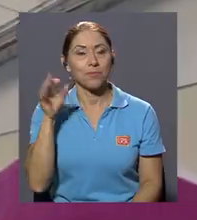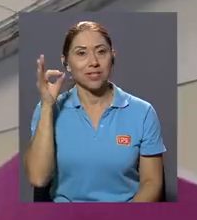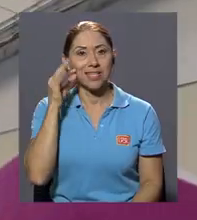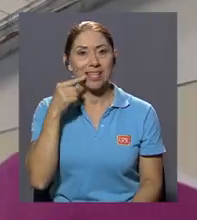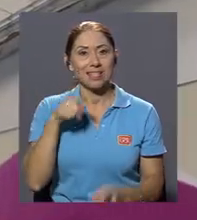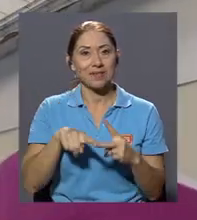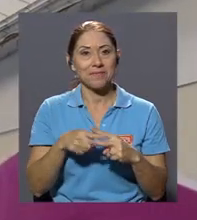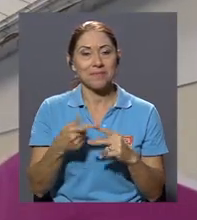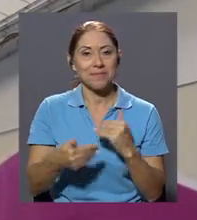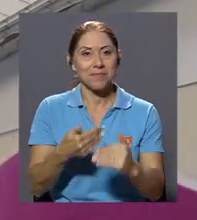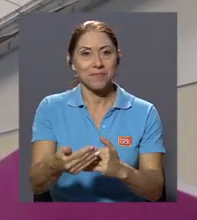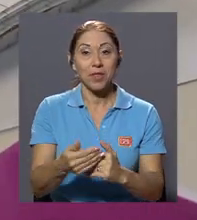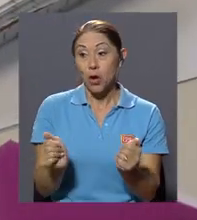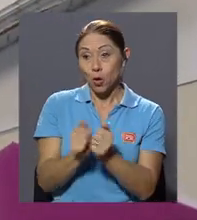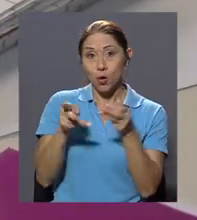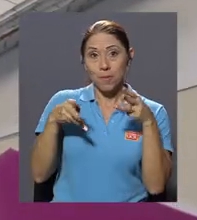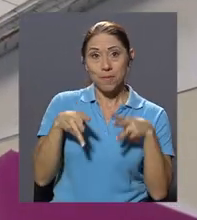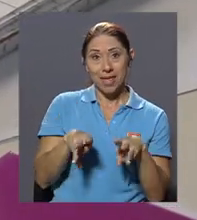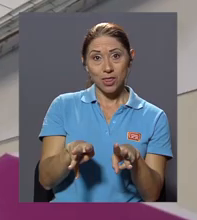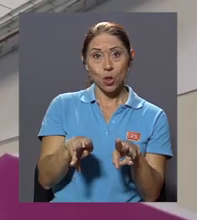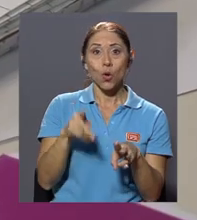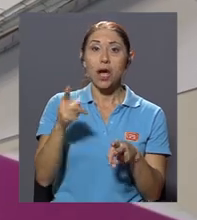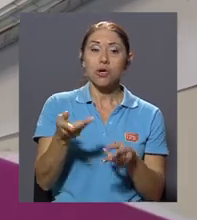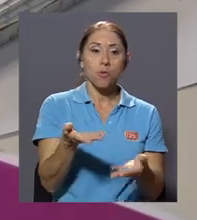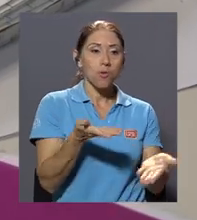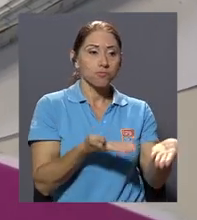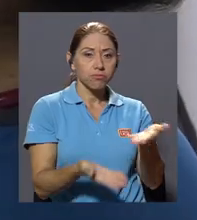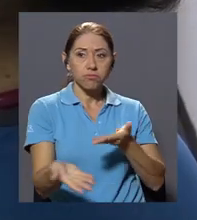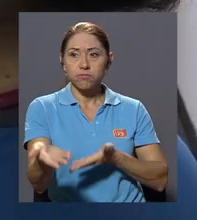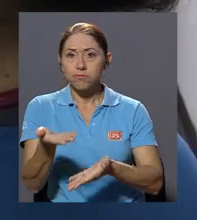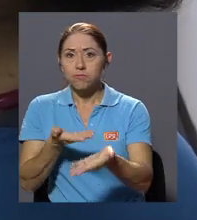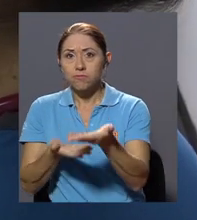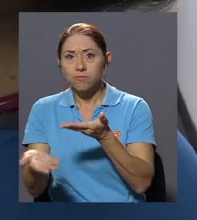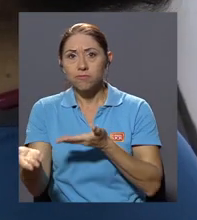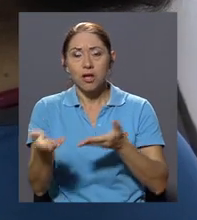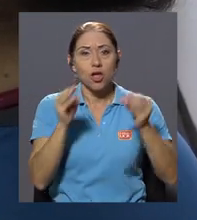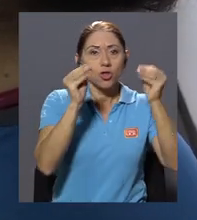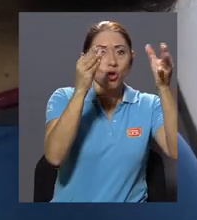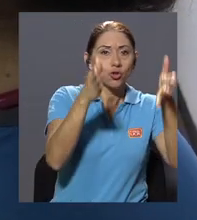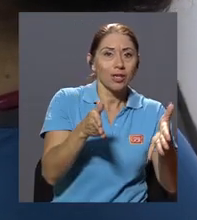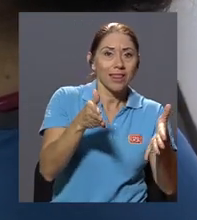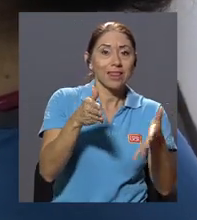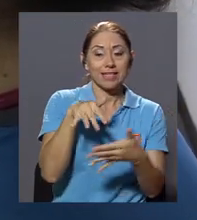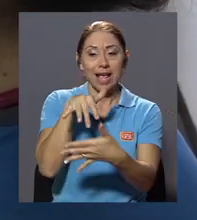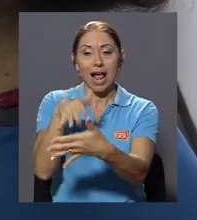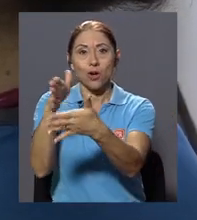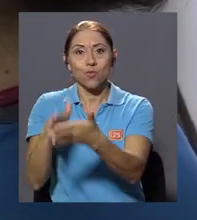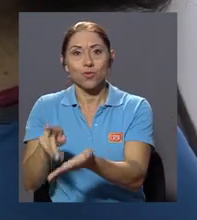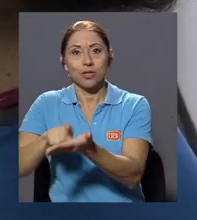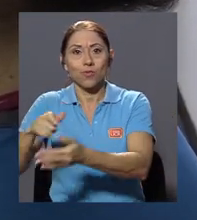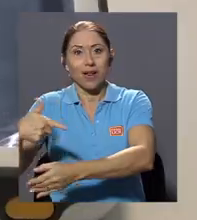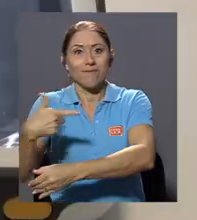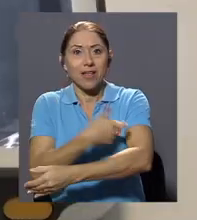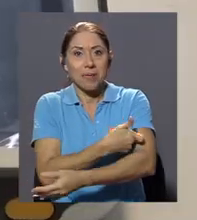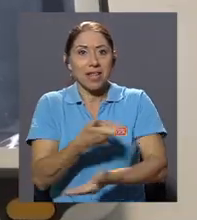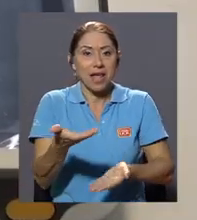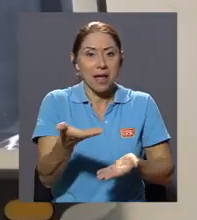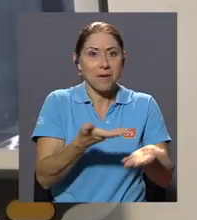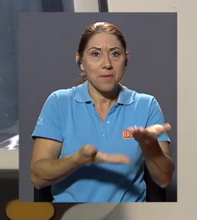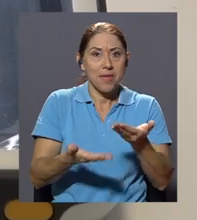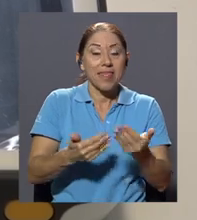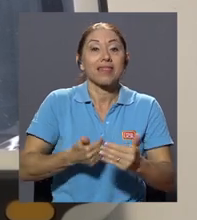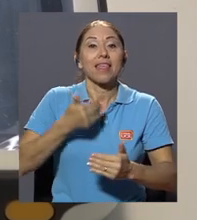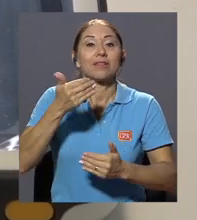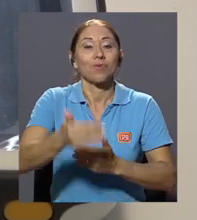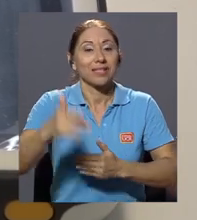debriefing. Con este método se crea un espacio de retroalimentación entre docentes y alumnos de la Escuela de Enfermería, luego de simular